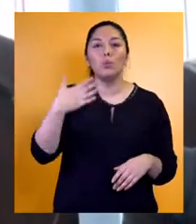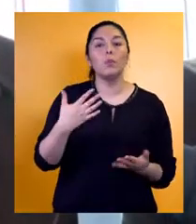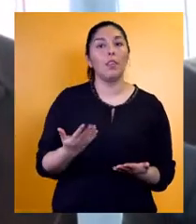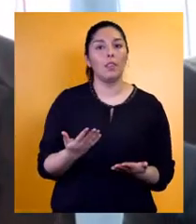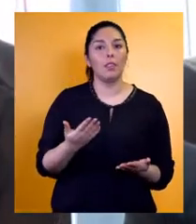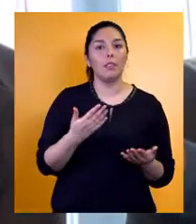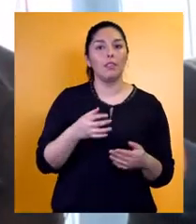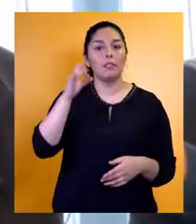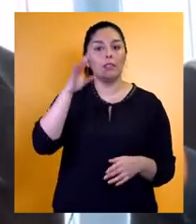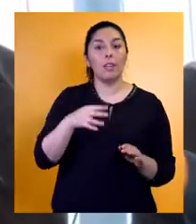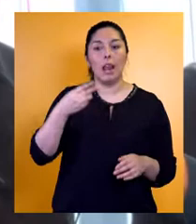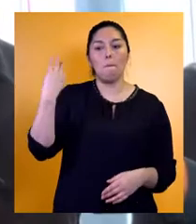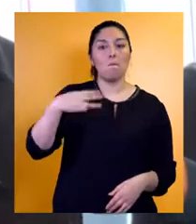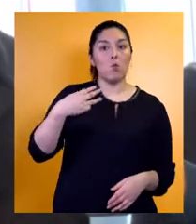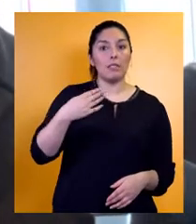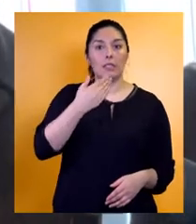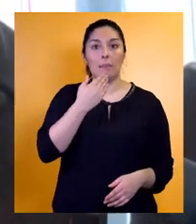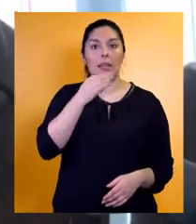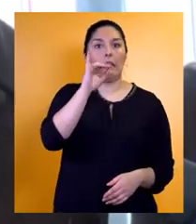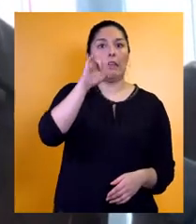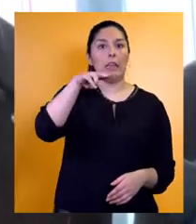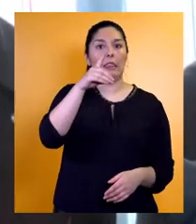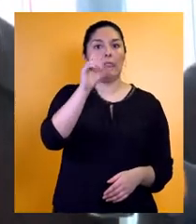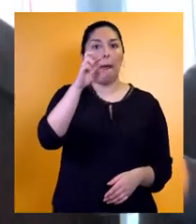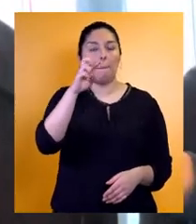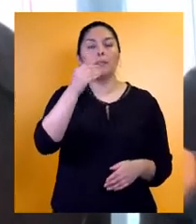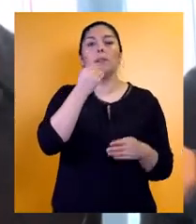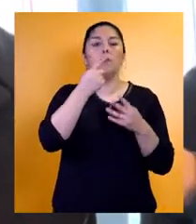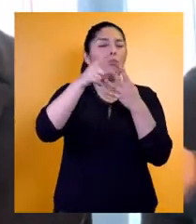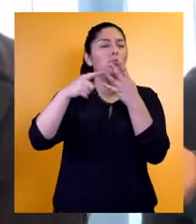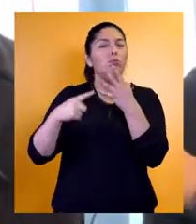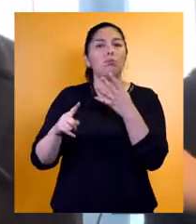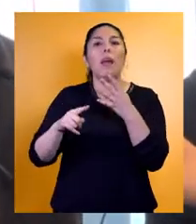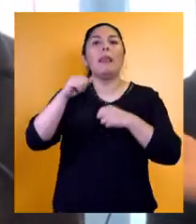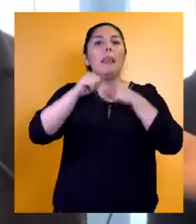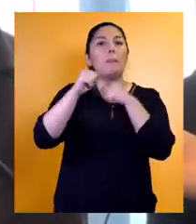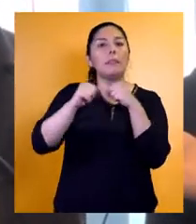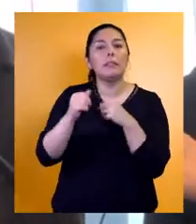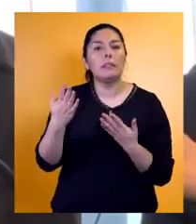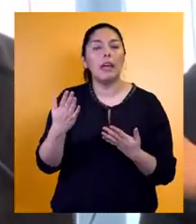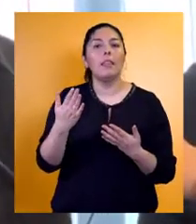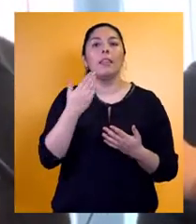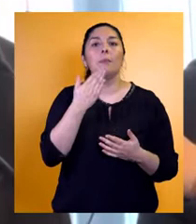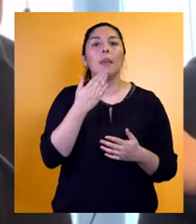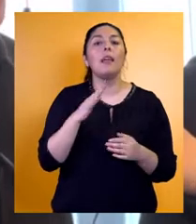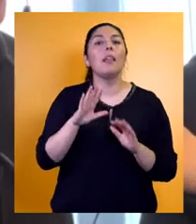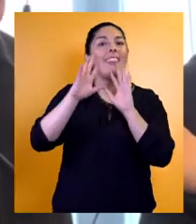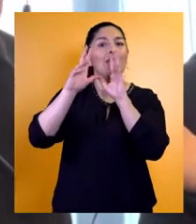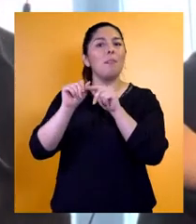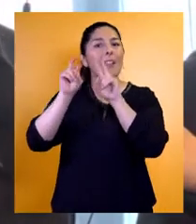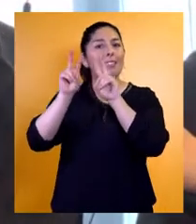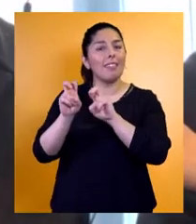estar presentes a través de la municipalidad con INDAP, con PRODESAL, para la pequeña agricultura familiar